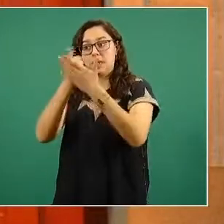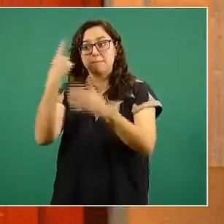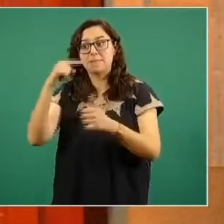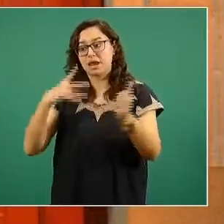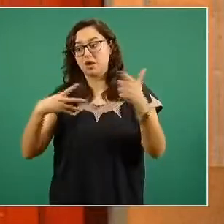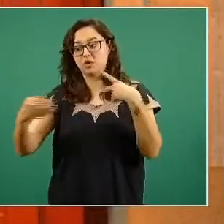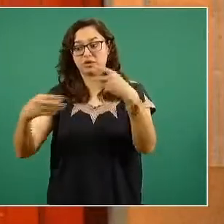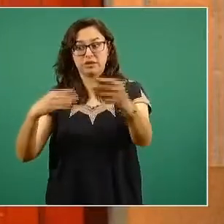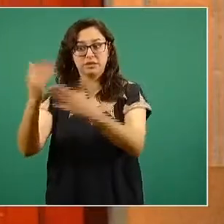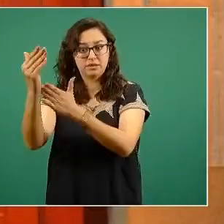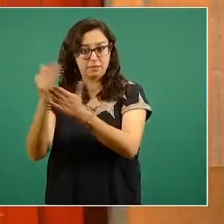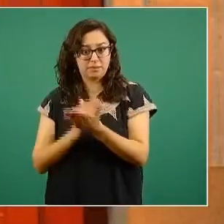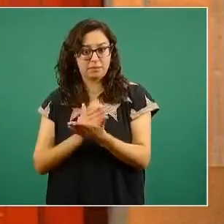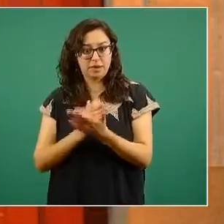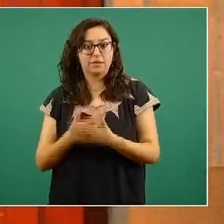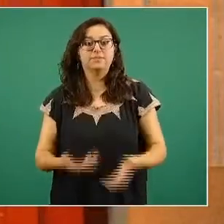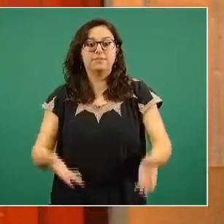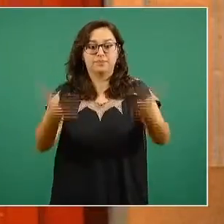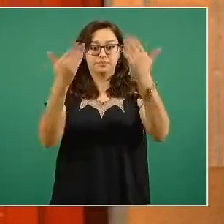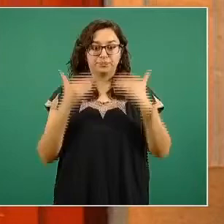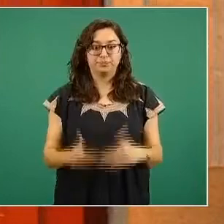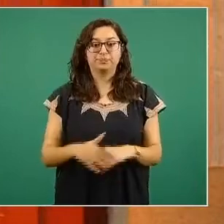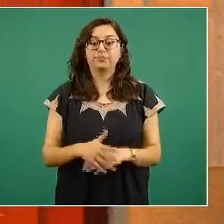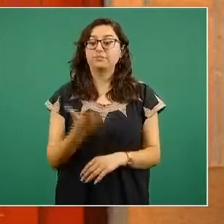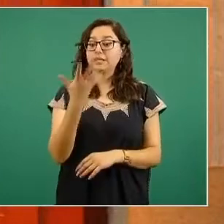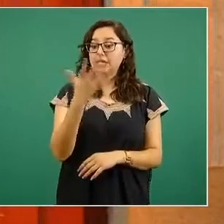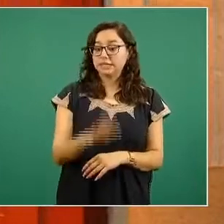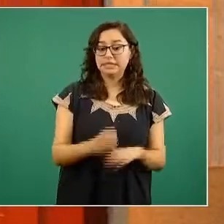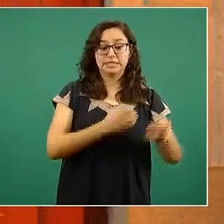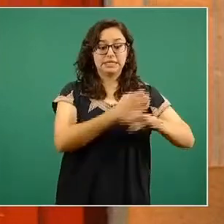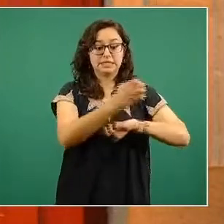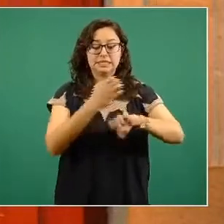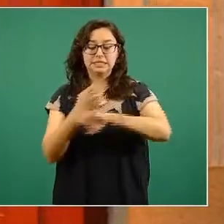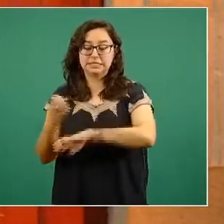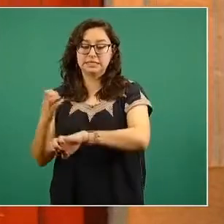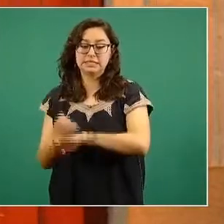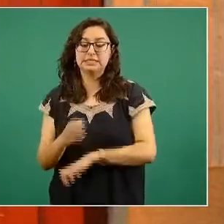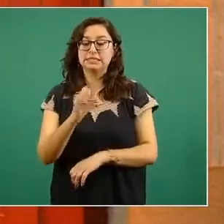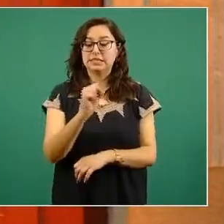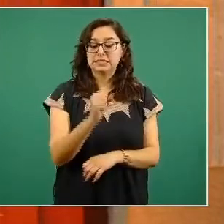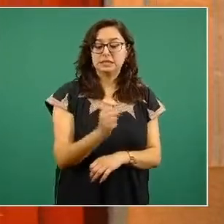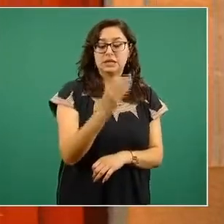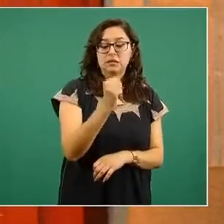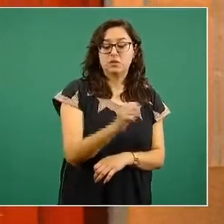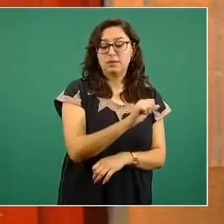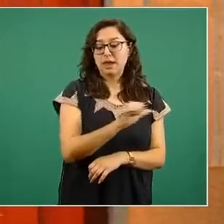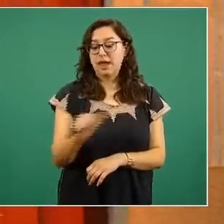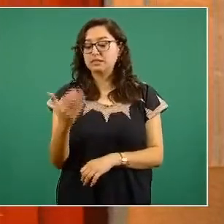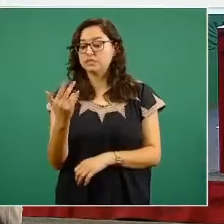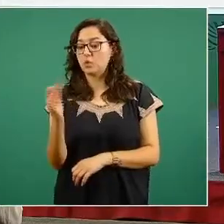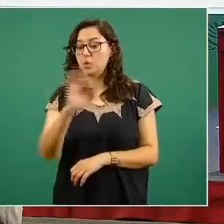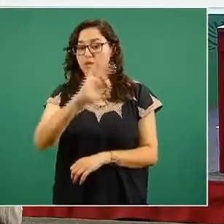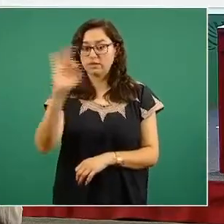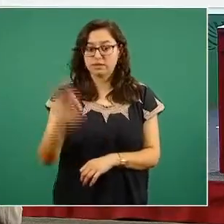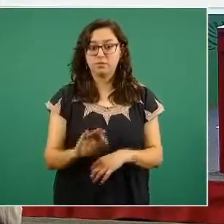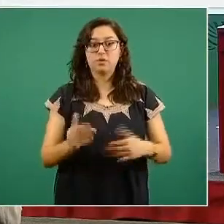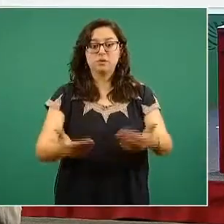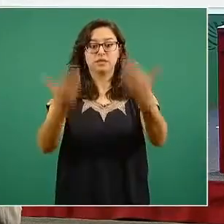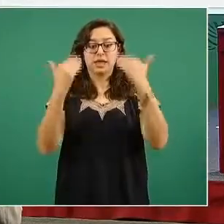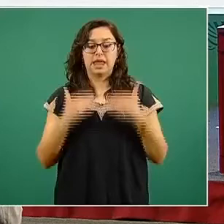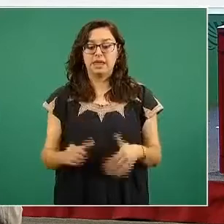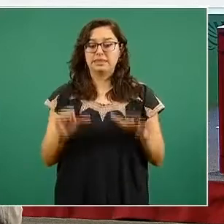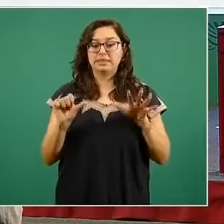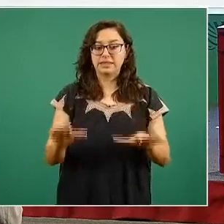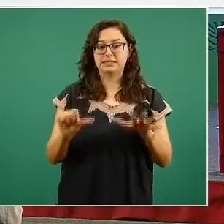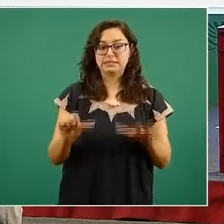casos. Después tenemos 10 entidades entre el 69 y 50% de ocupación, y 16 entidades con menos